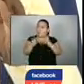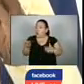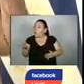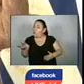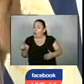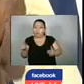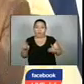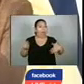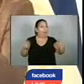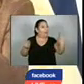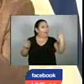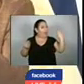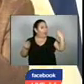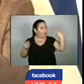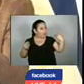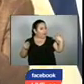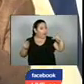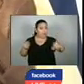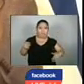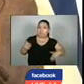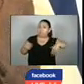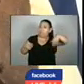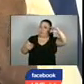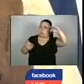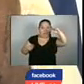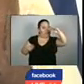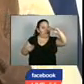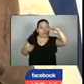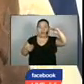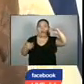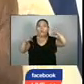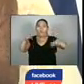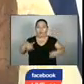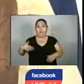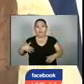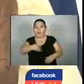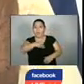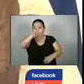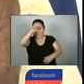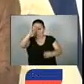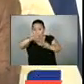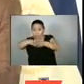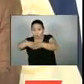solo crecía el país a nivel general. O sea, solo la parte que el Ministerio de Trabajo